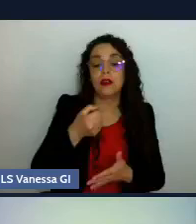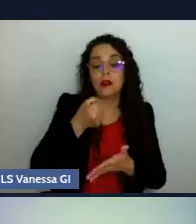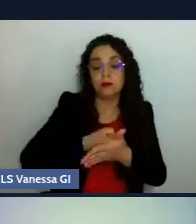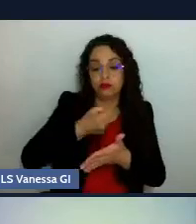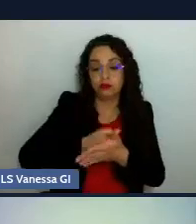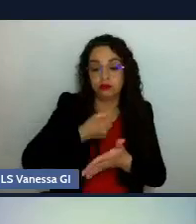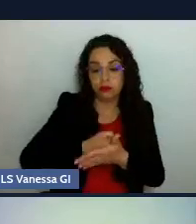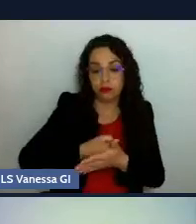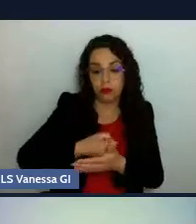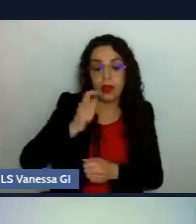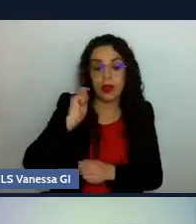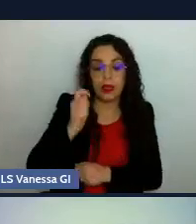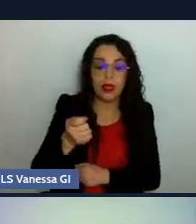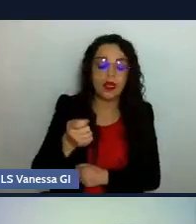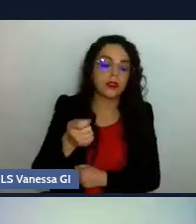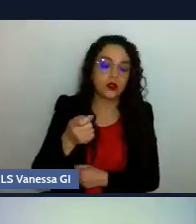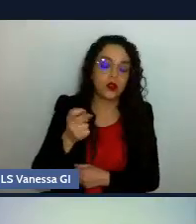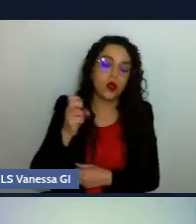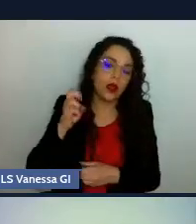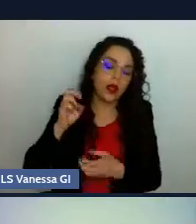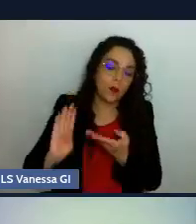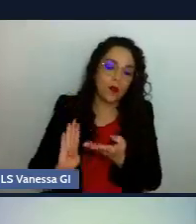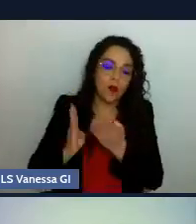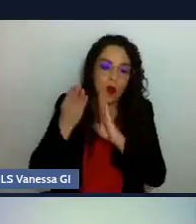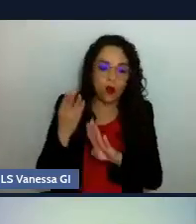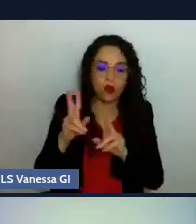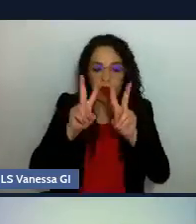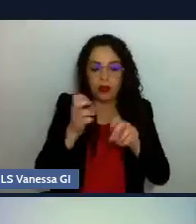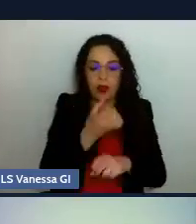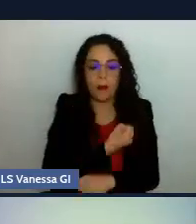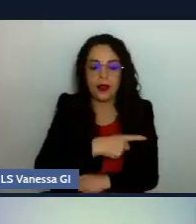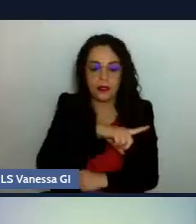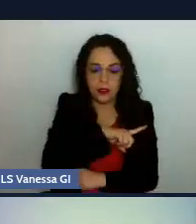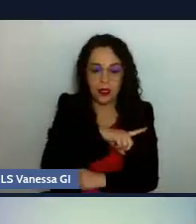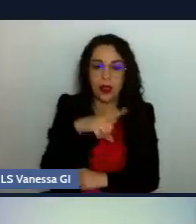y las oportunidades que tenemos en este tema. La siguiente, por favor.